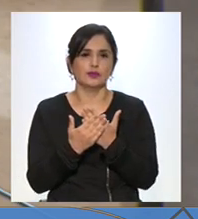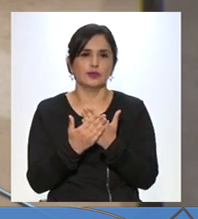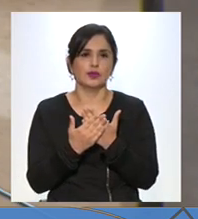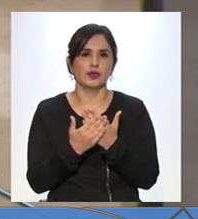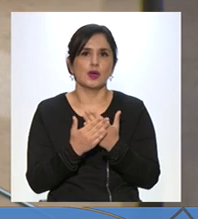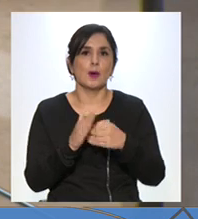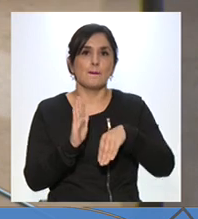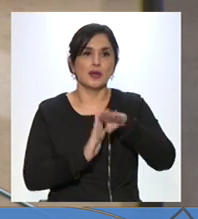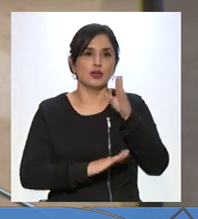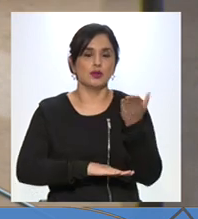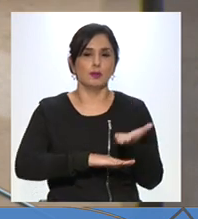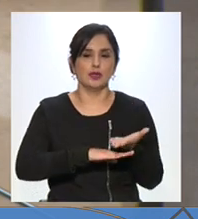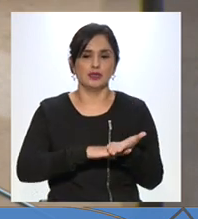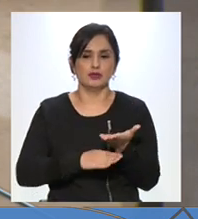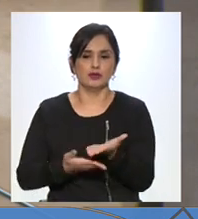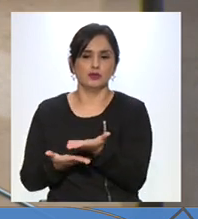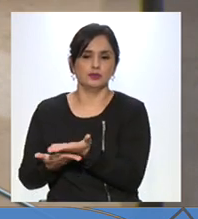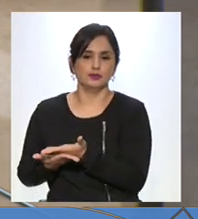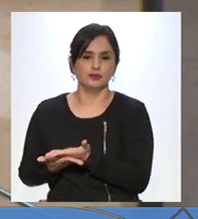demanda.